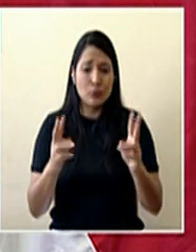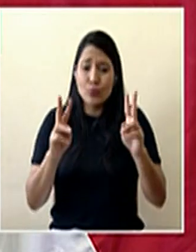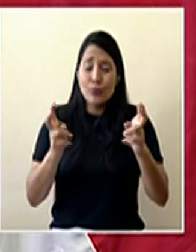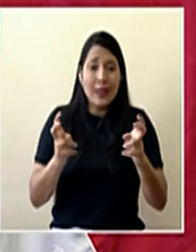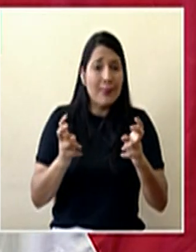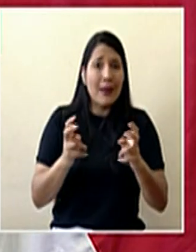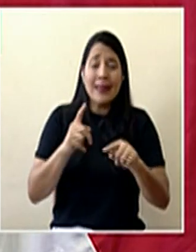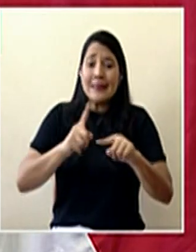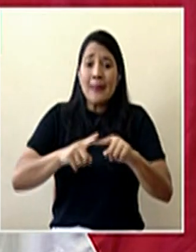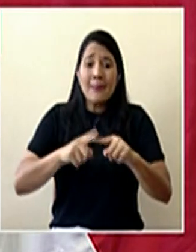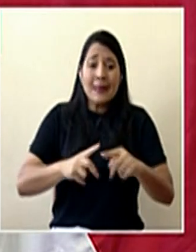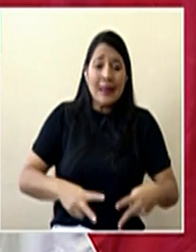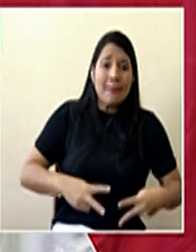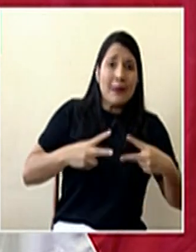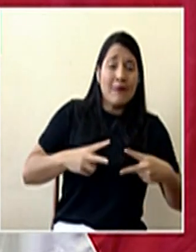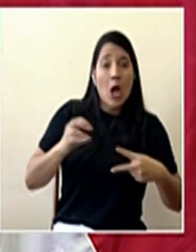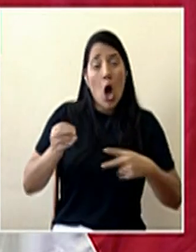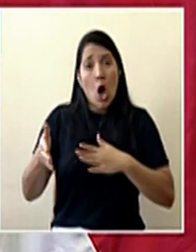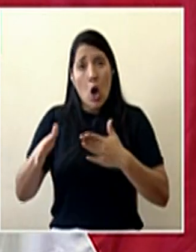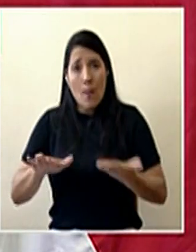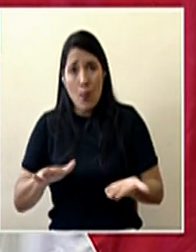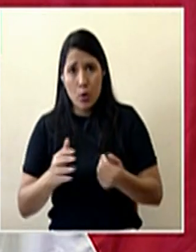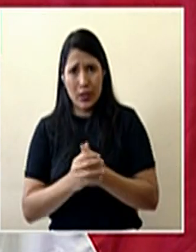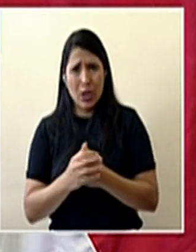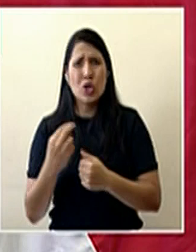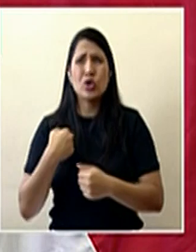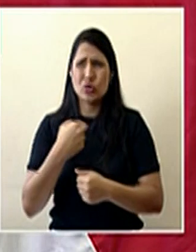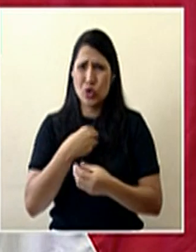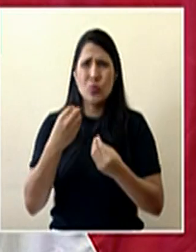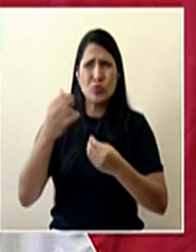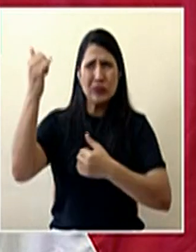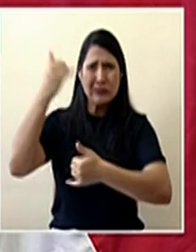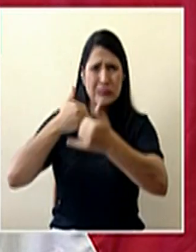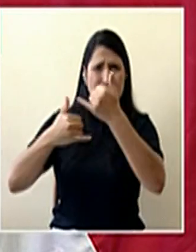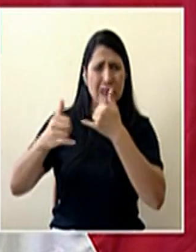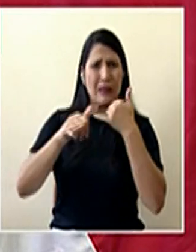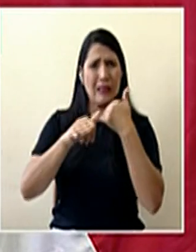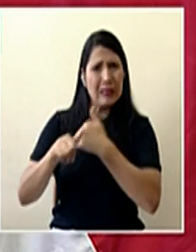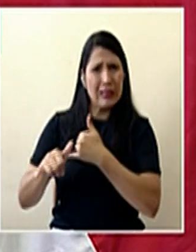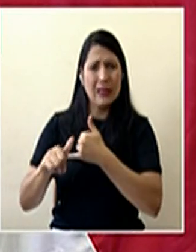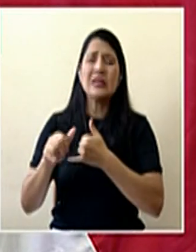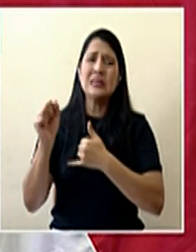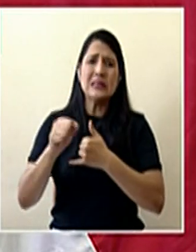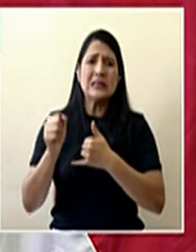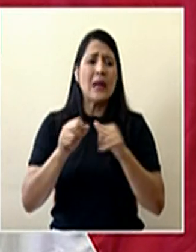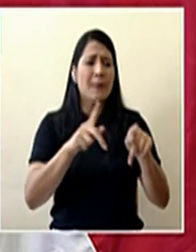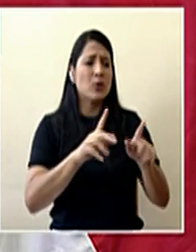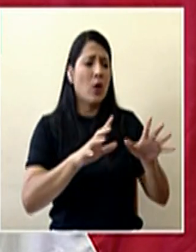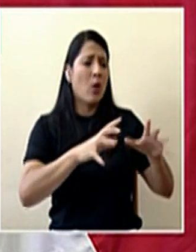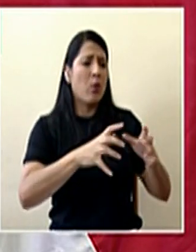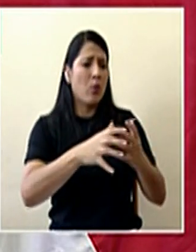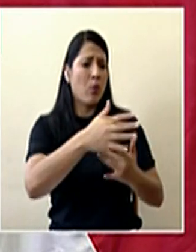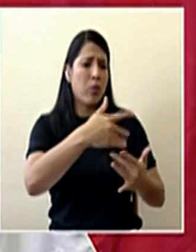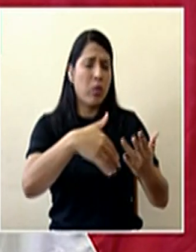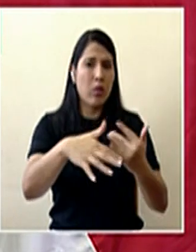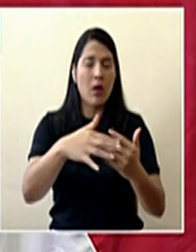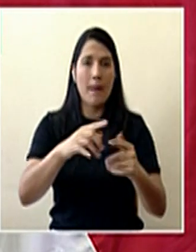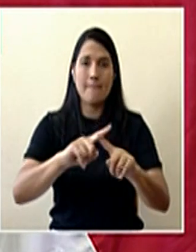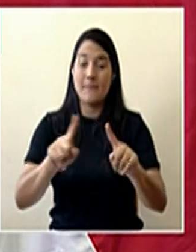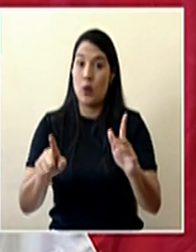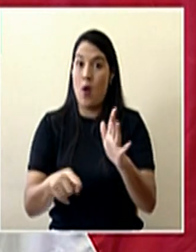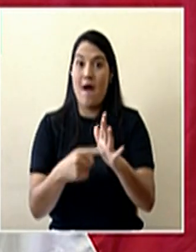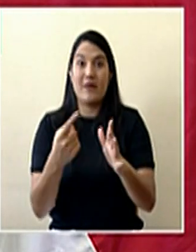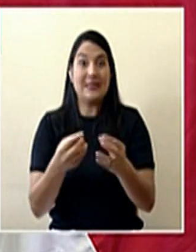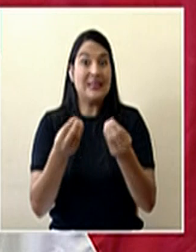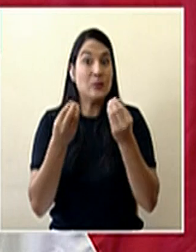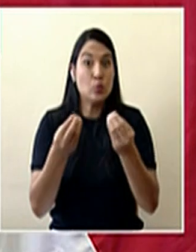las denuncias que nos dan o nos reportan sobre aglomeraciones, pero realmente en algunos momentos es abundante y hay